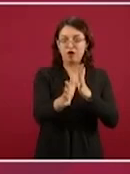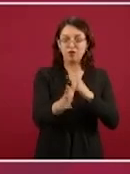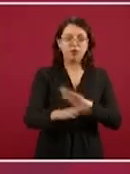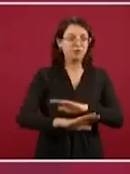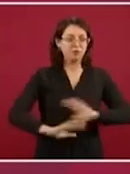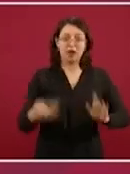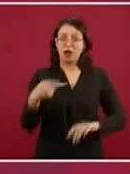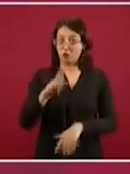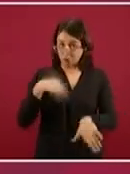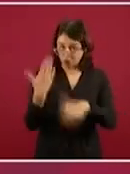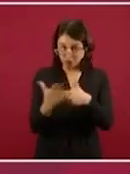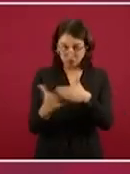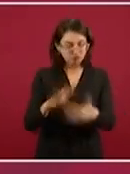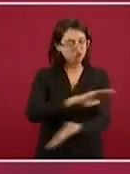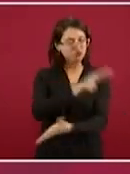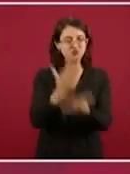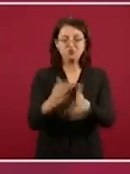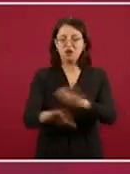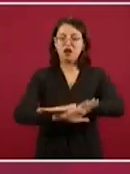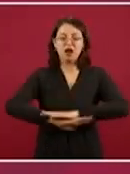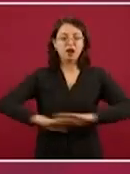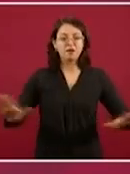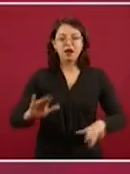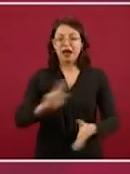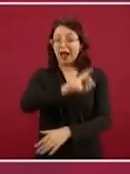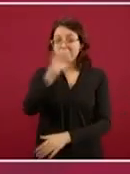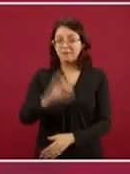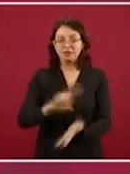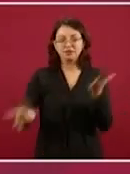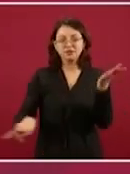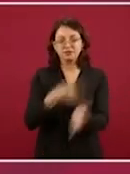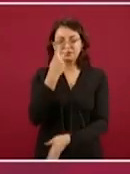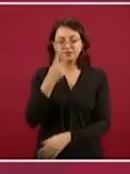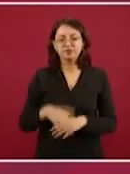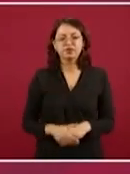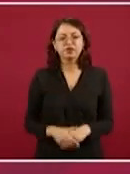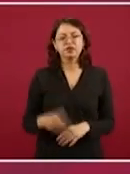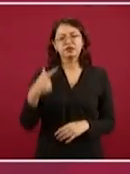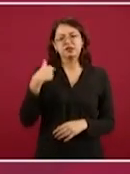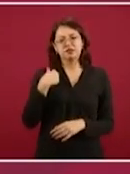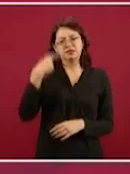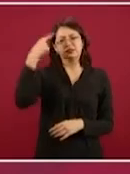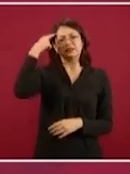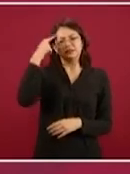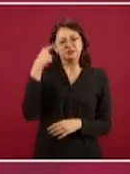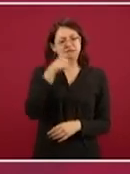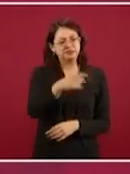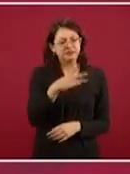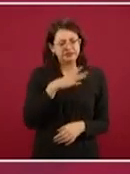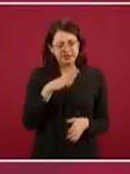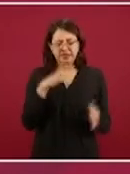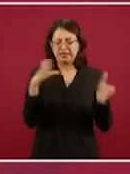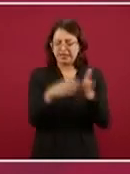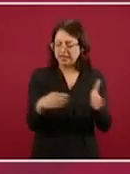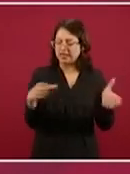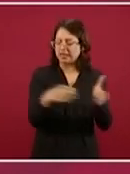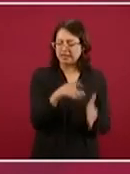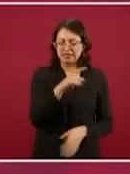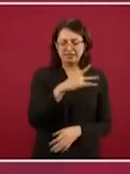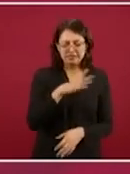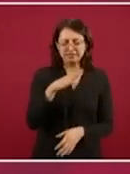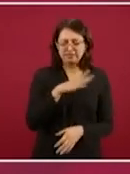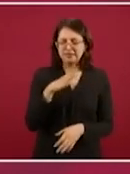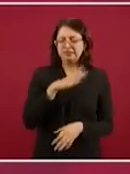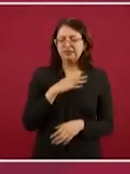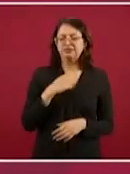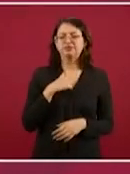va a erradicar por completo. Y pensaba yo que eran boletas y estaban, insiste.